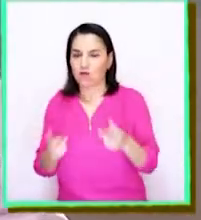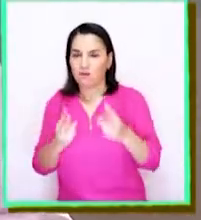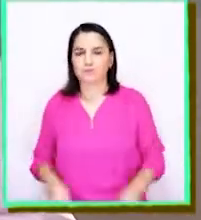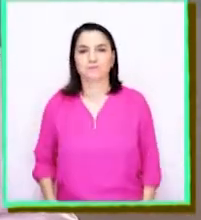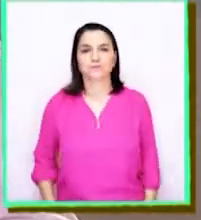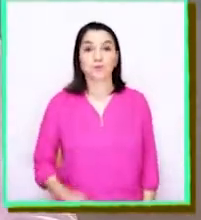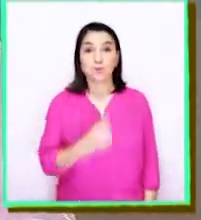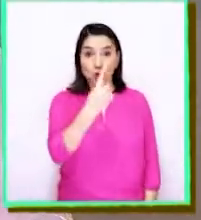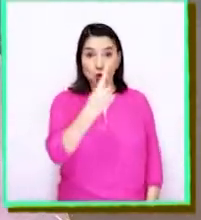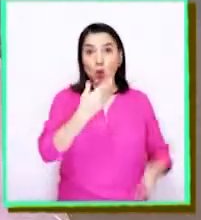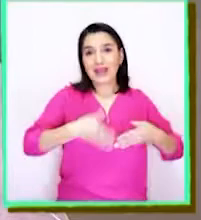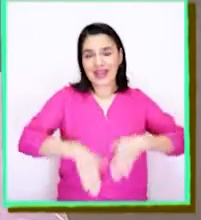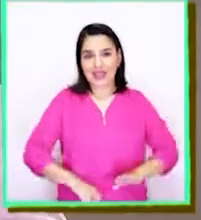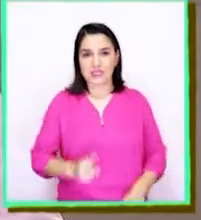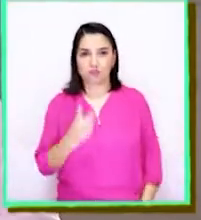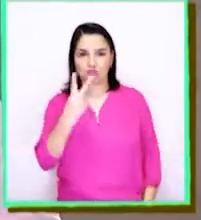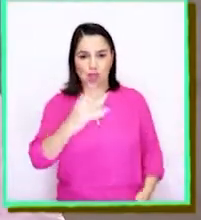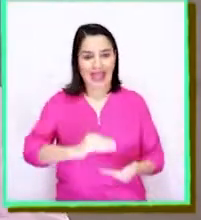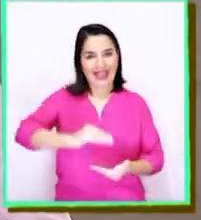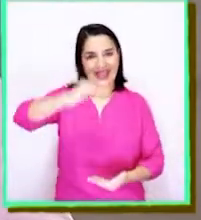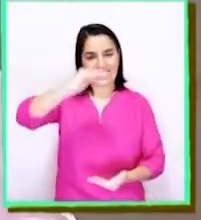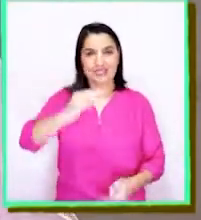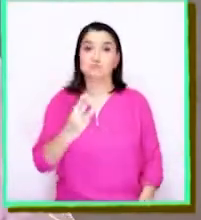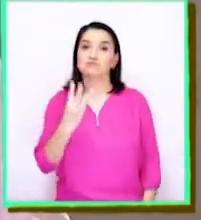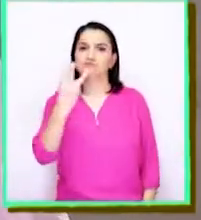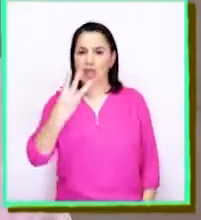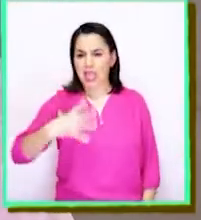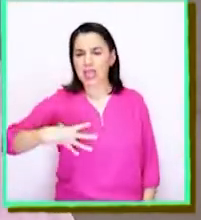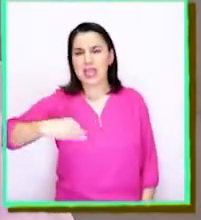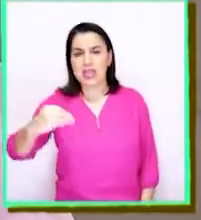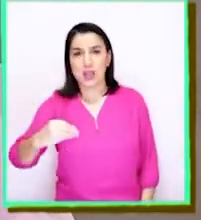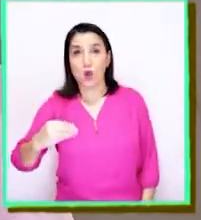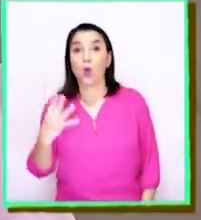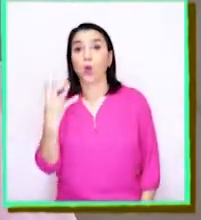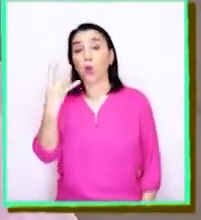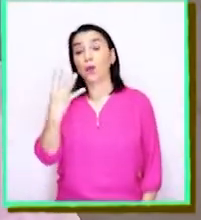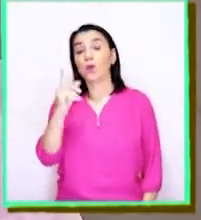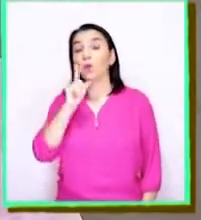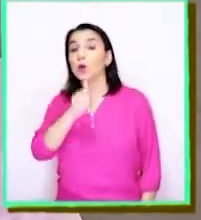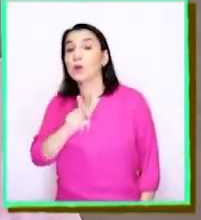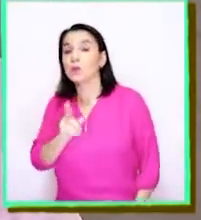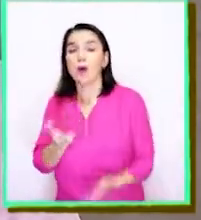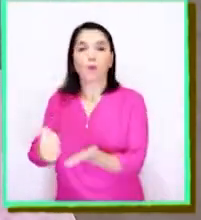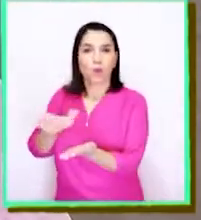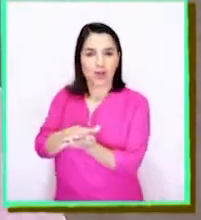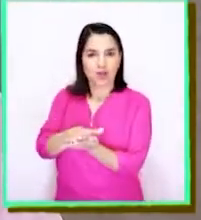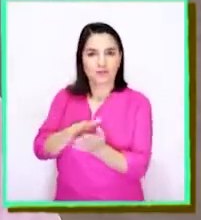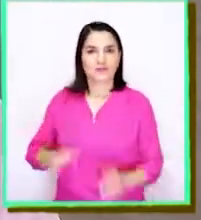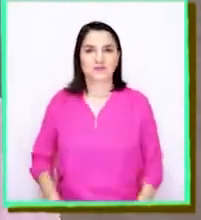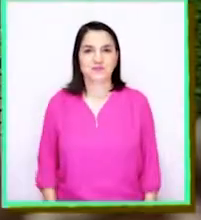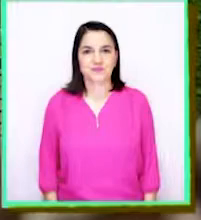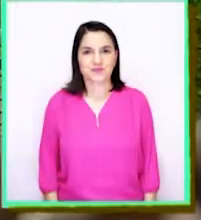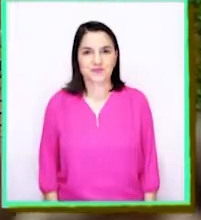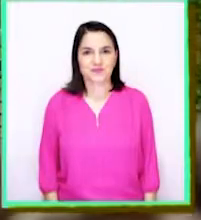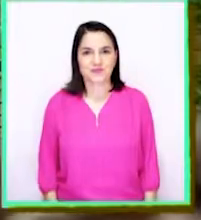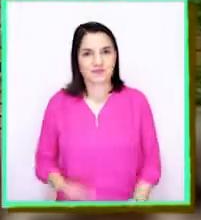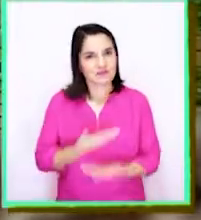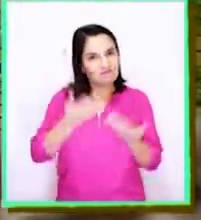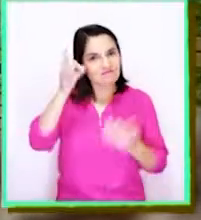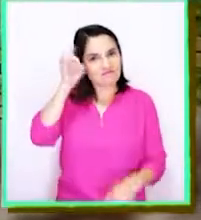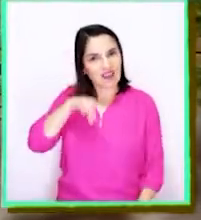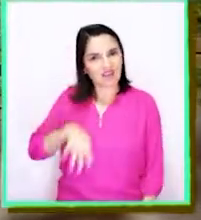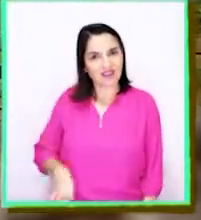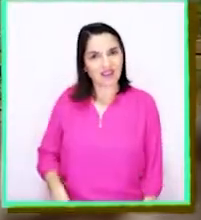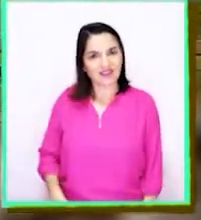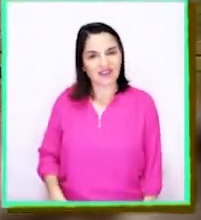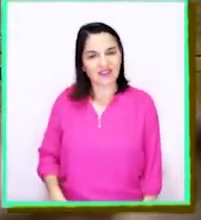son: nacen, crecen, se reproducen y finalmente mueren. ¿Saben